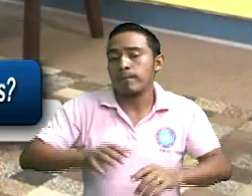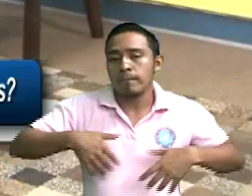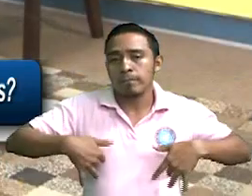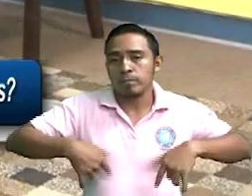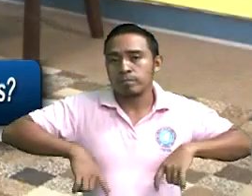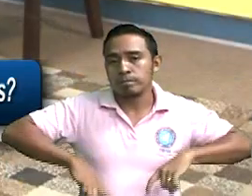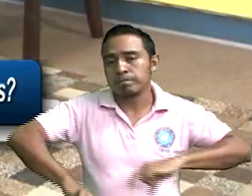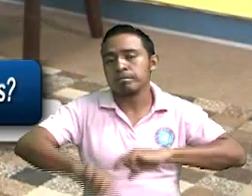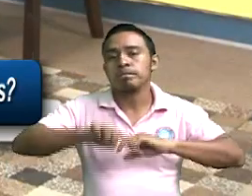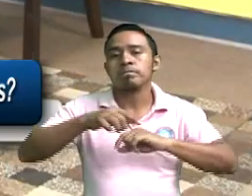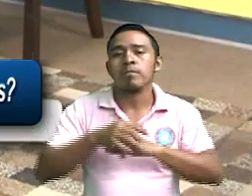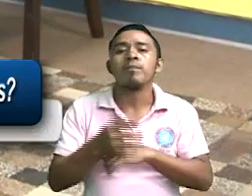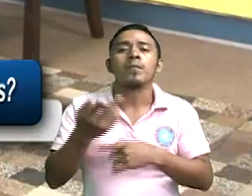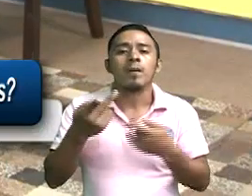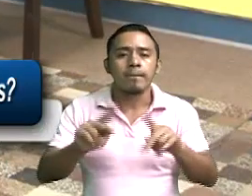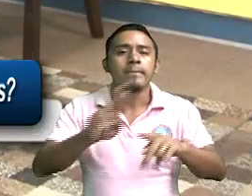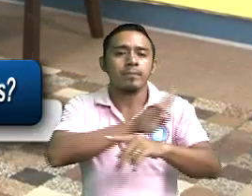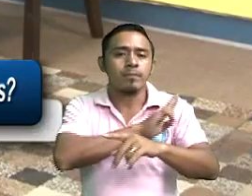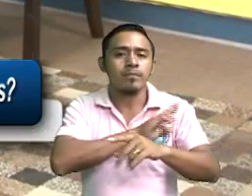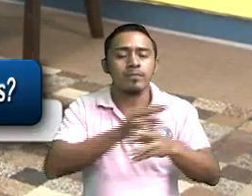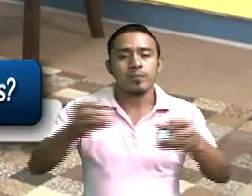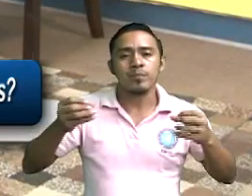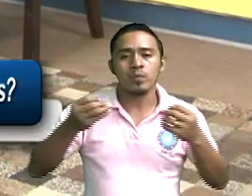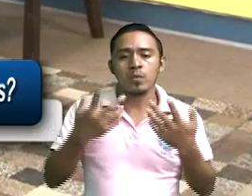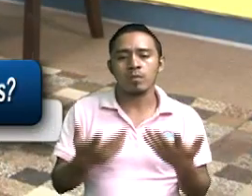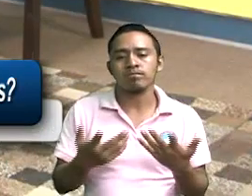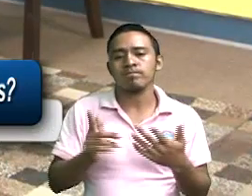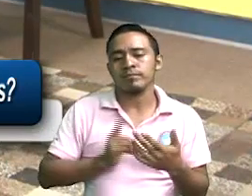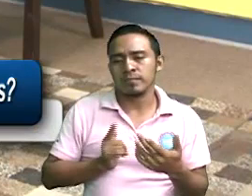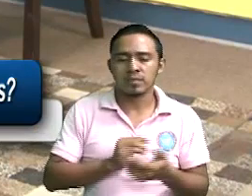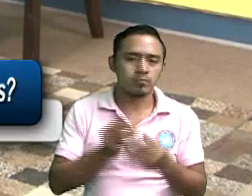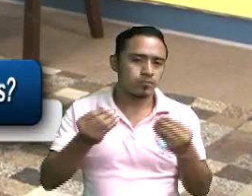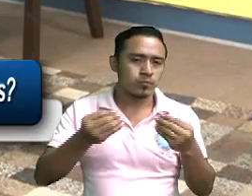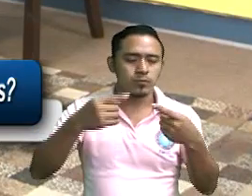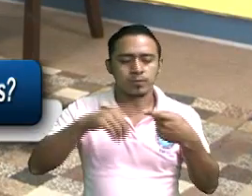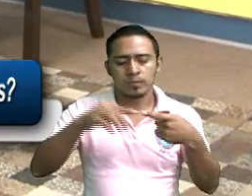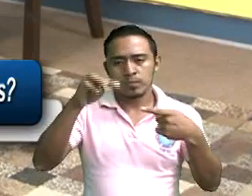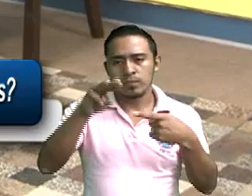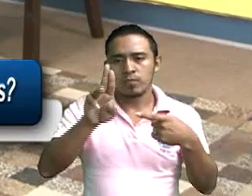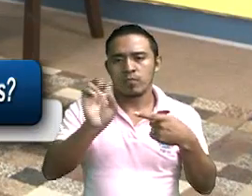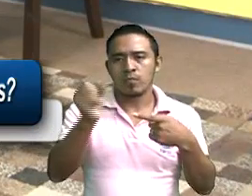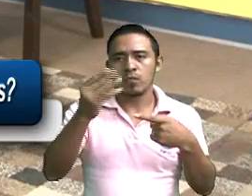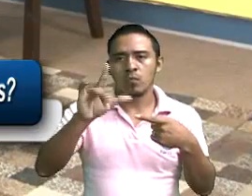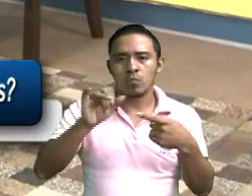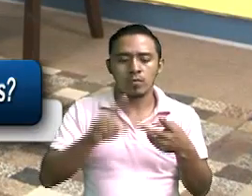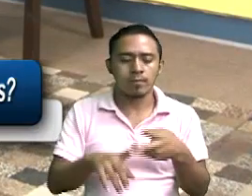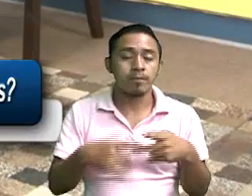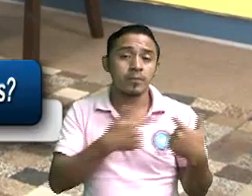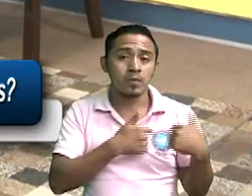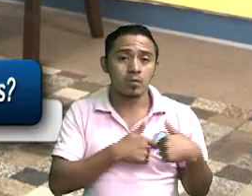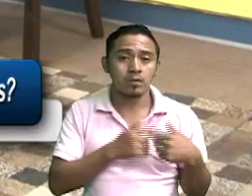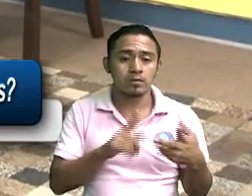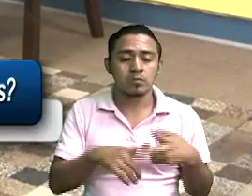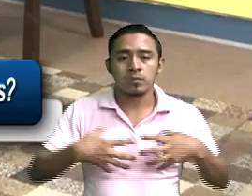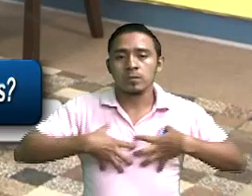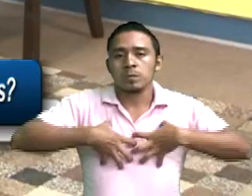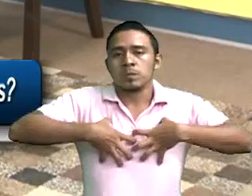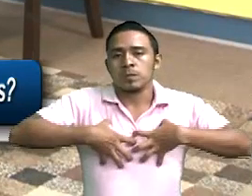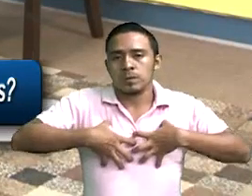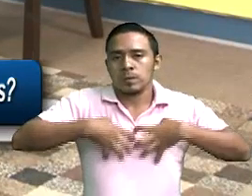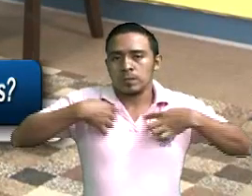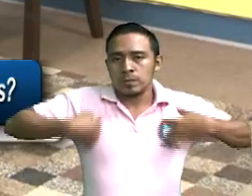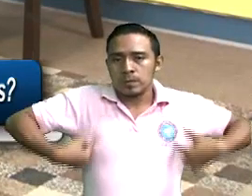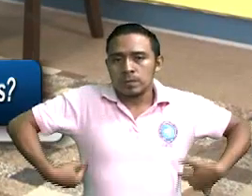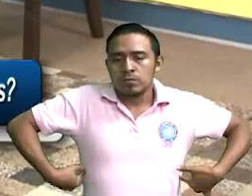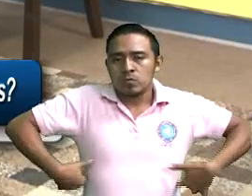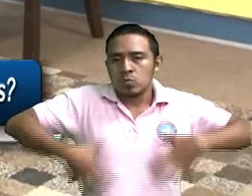existen muchas otras estructuras que están compuestas por músculo, por ejemplo, el corazón o la caja torácica.